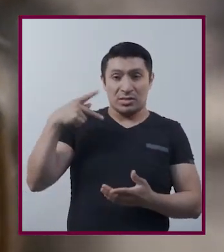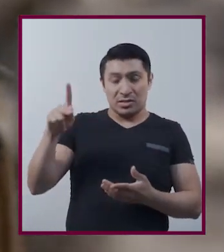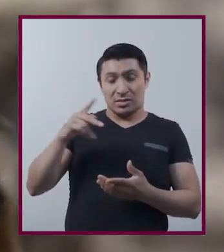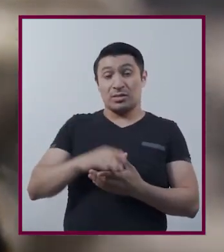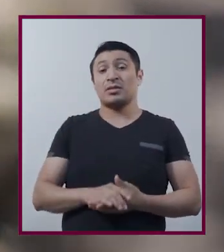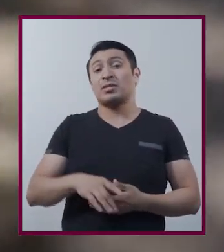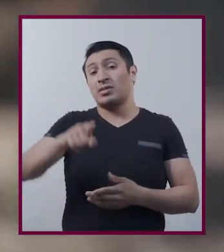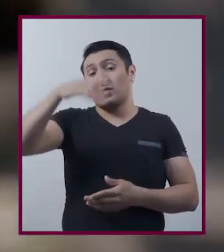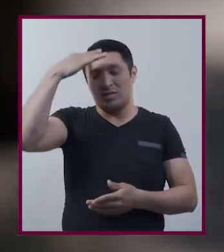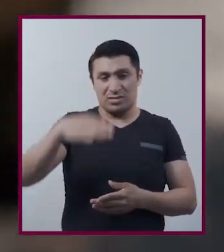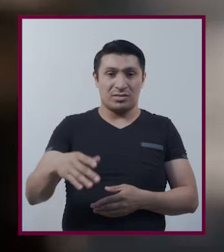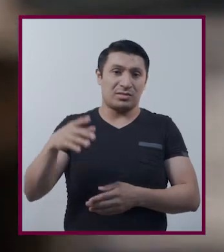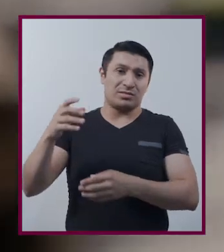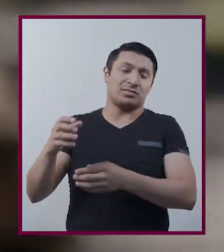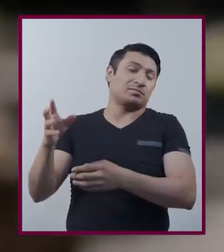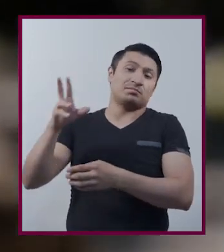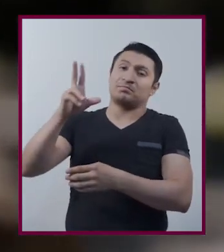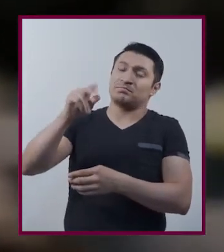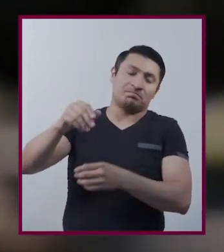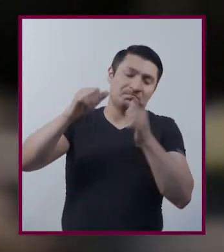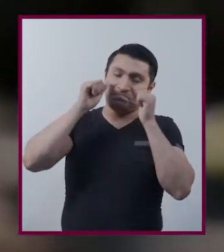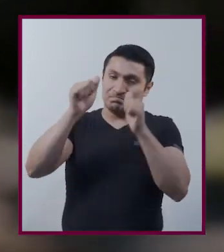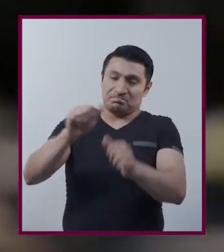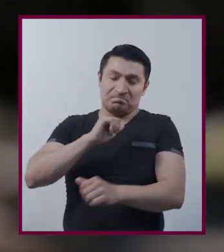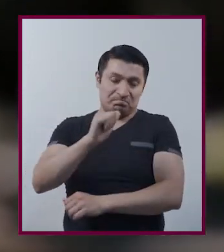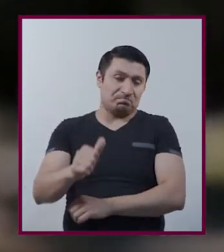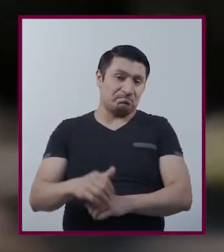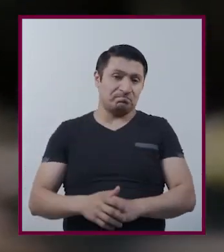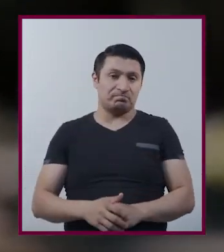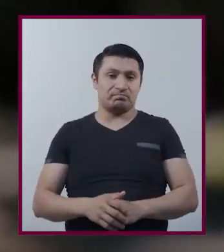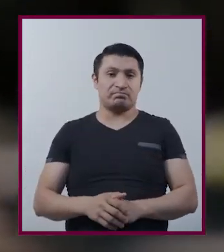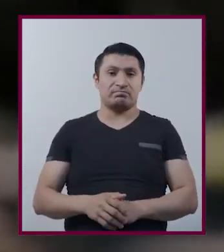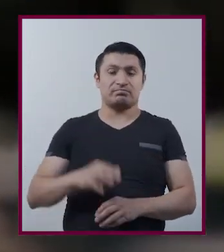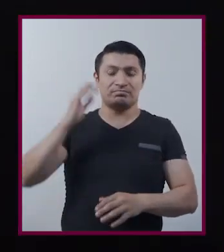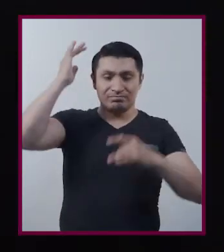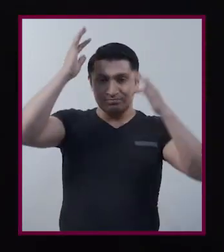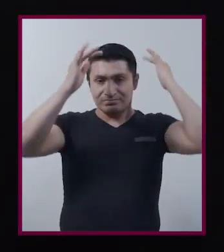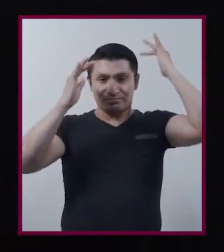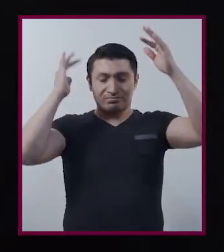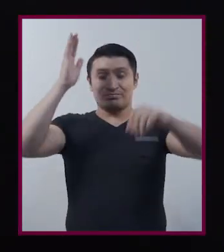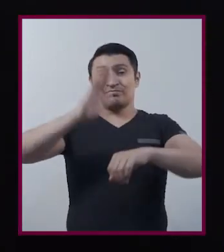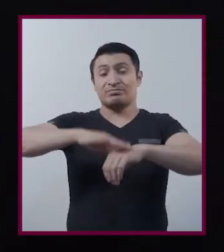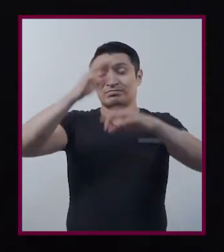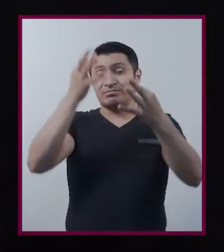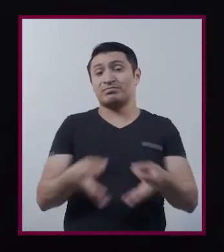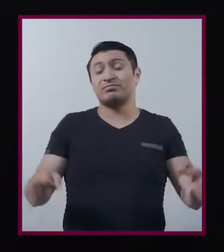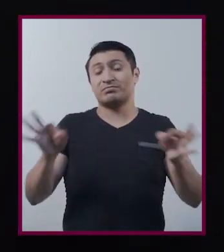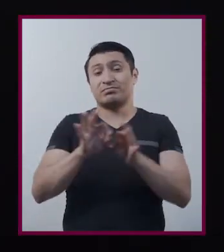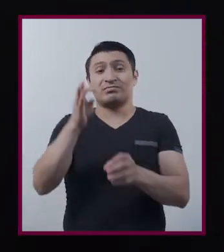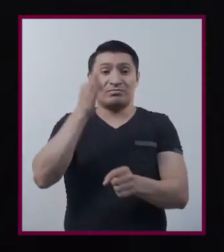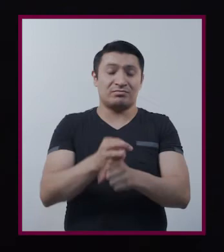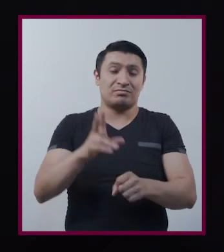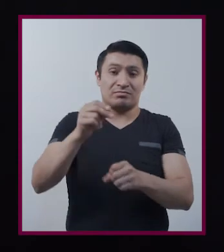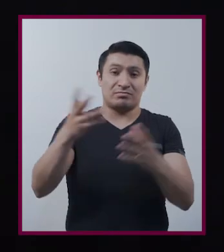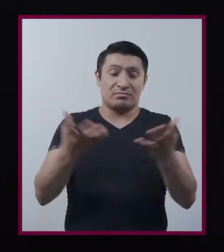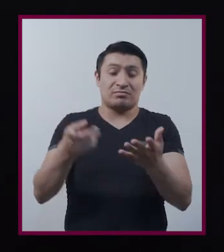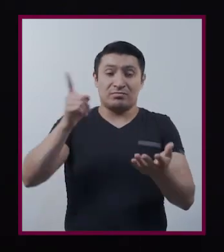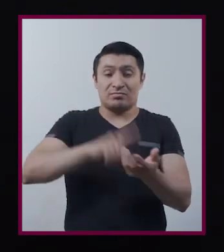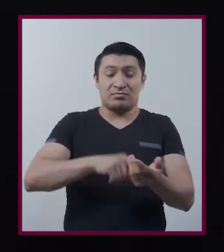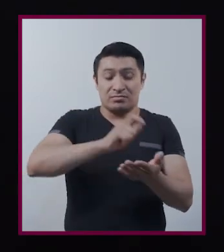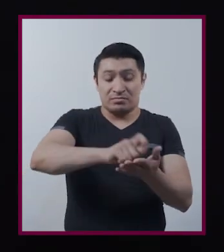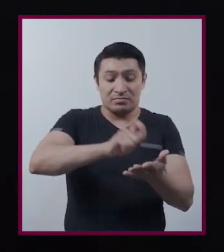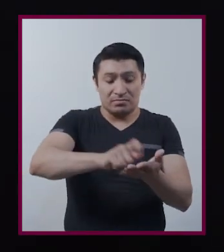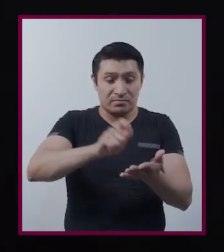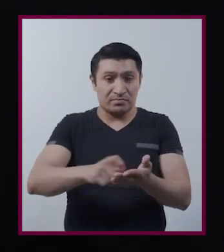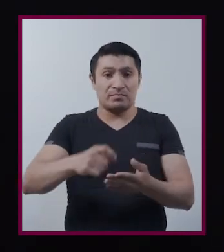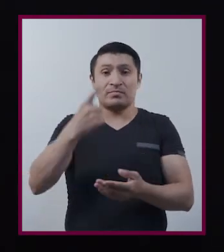de su esposo. Como sabrás, sus súplicas no fueron escuchadas. Como una reflexión más, en este caso no